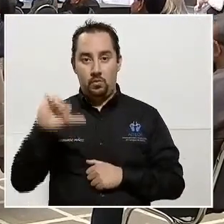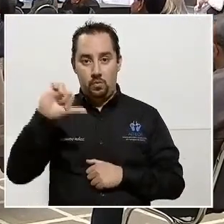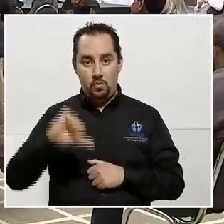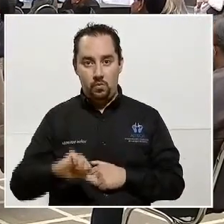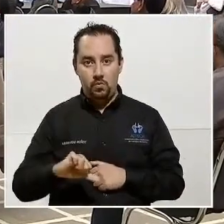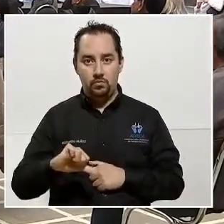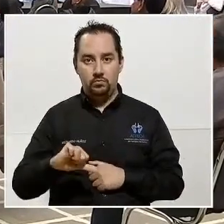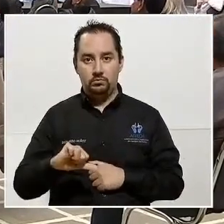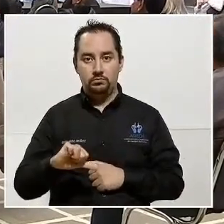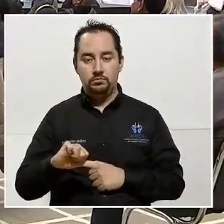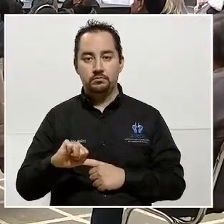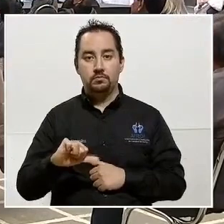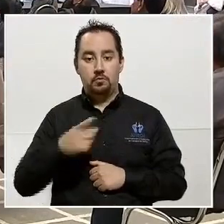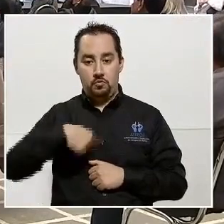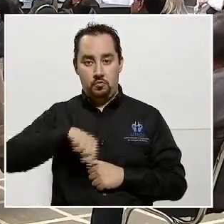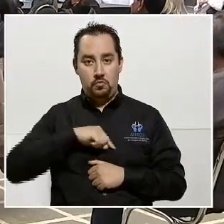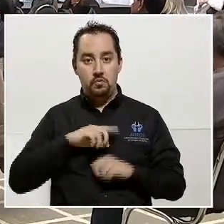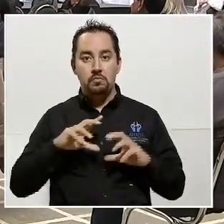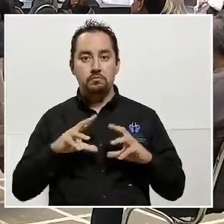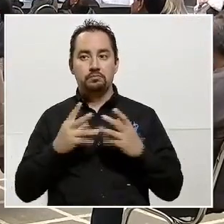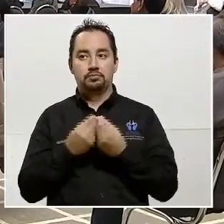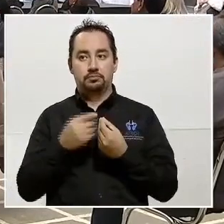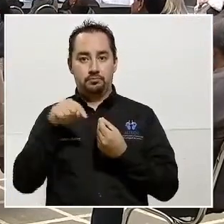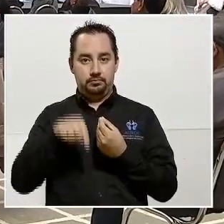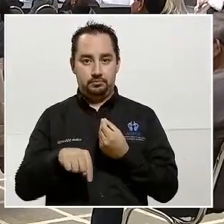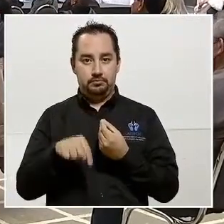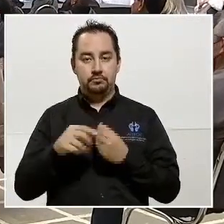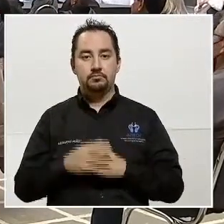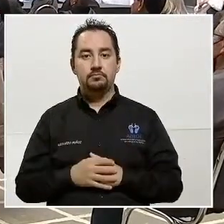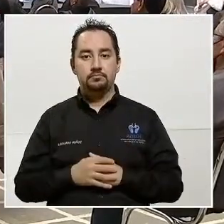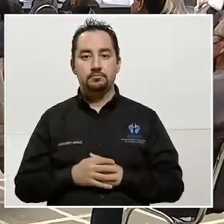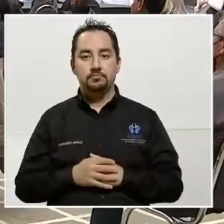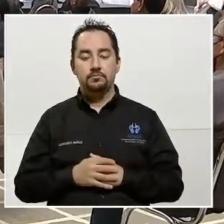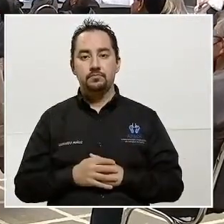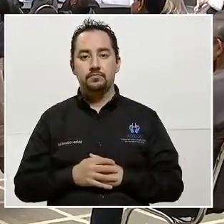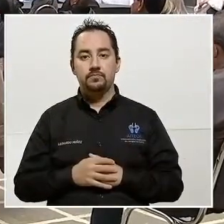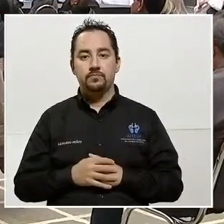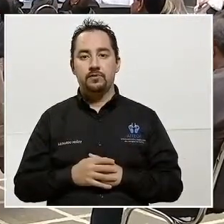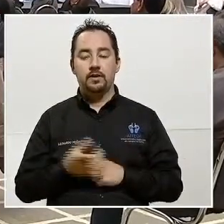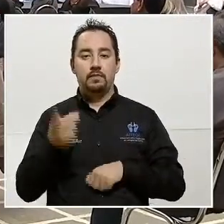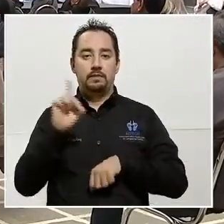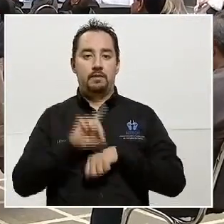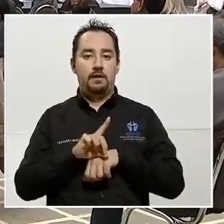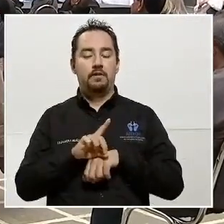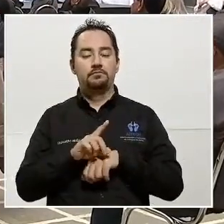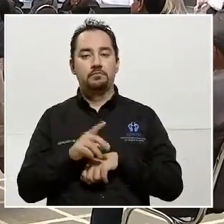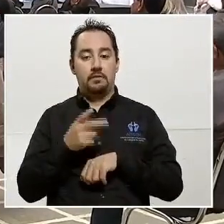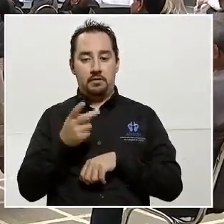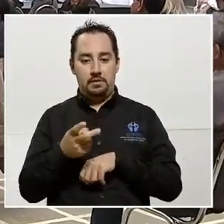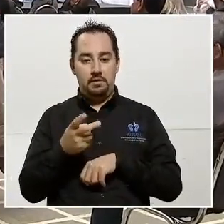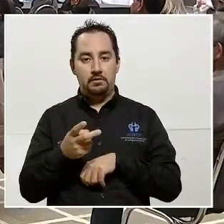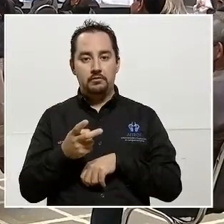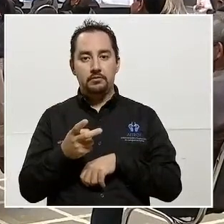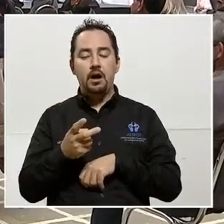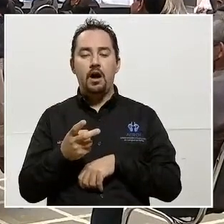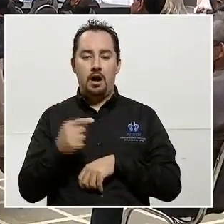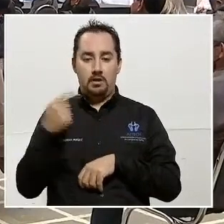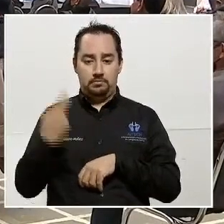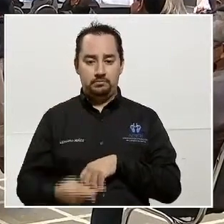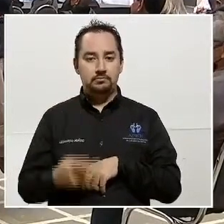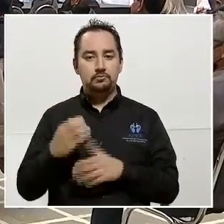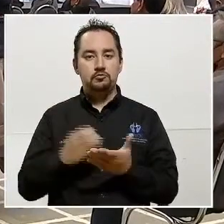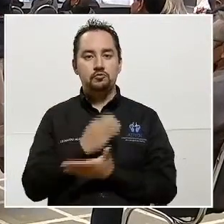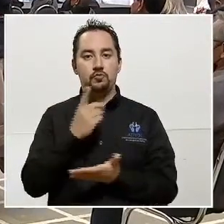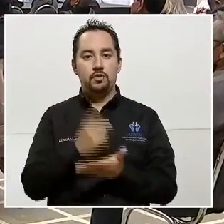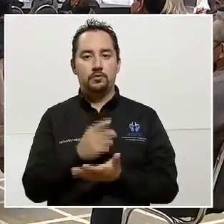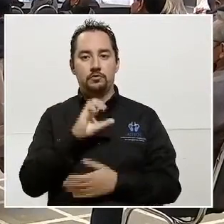Hoy estamos reunidos en esta histórica ciudad de Chihuahua,